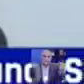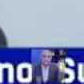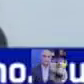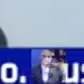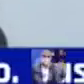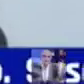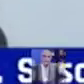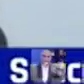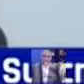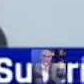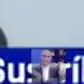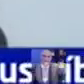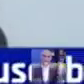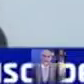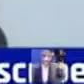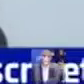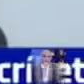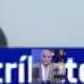el foco